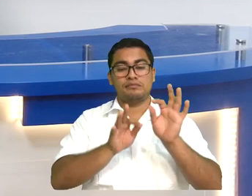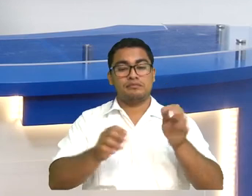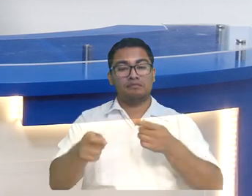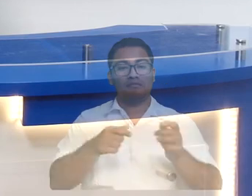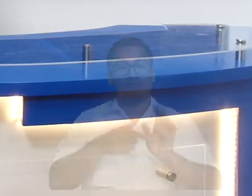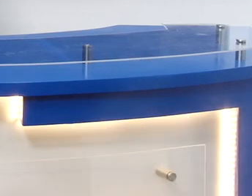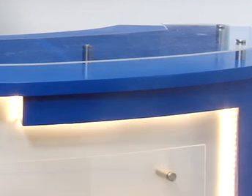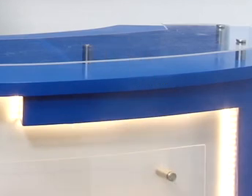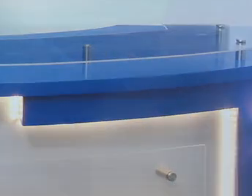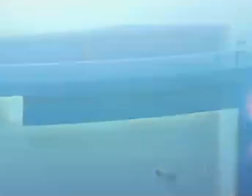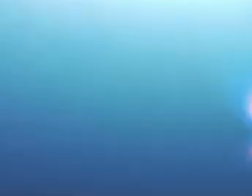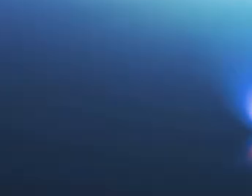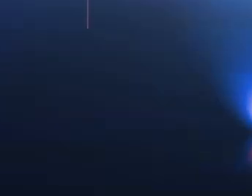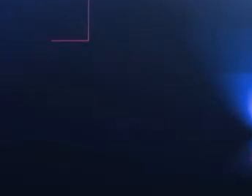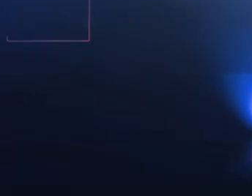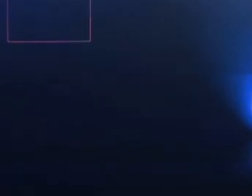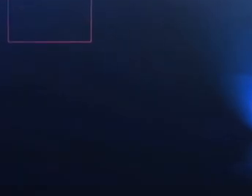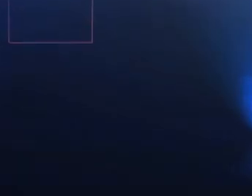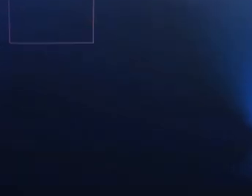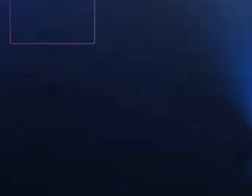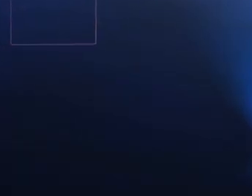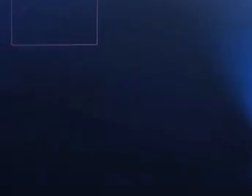Veamos.